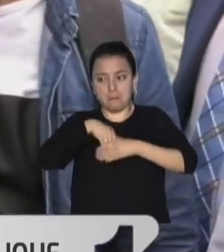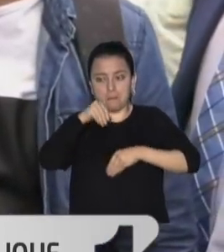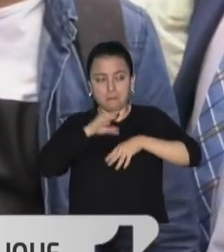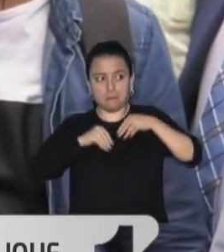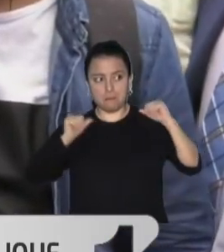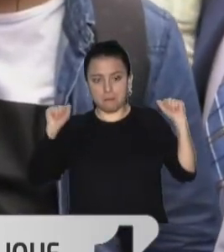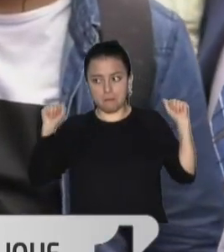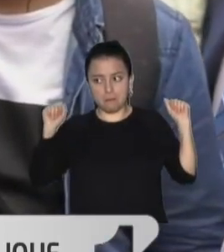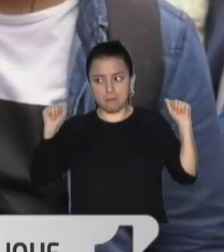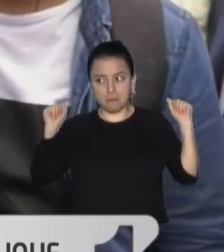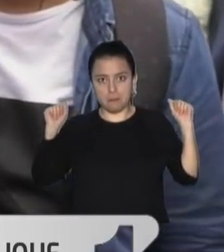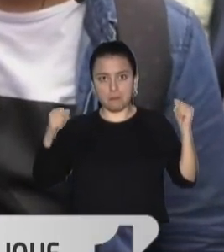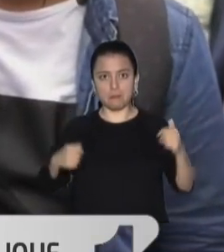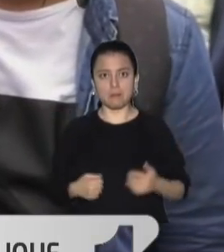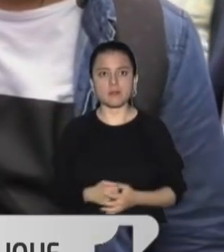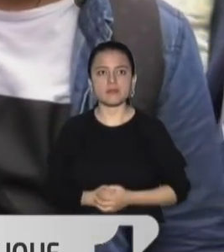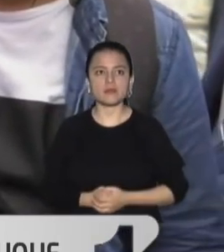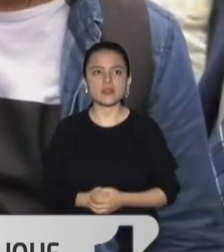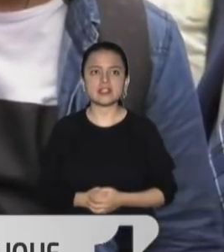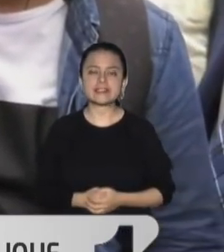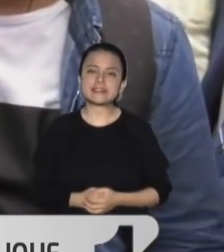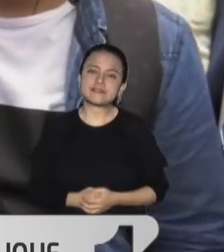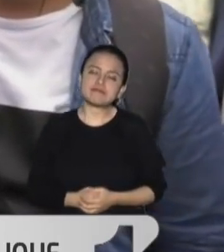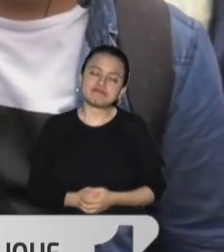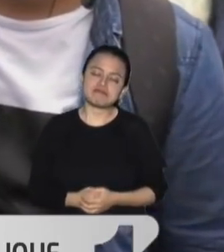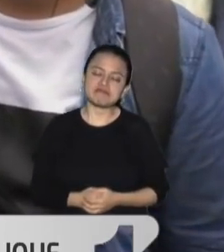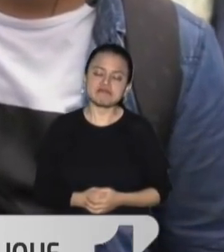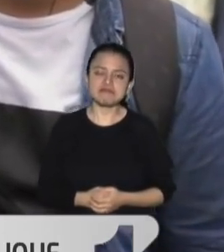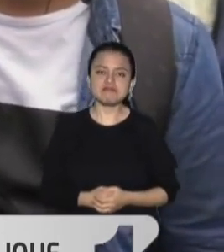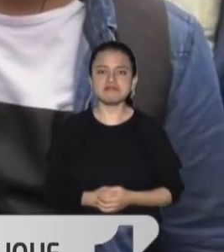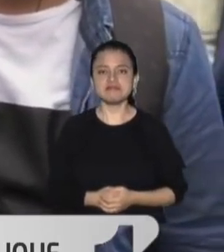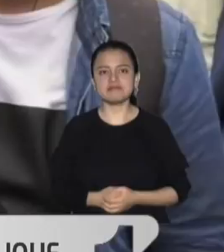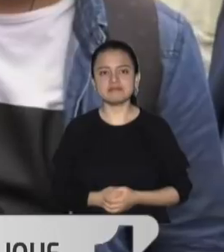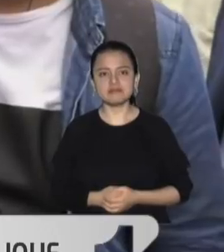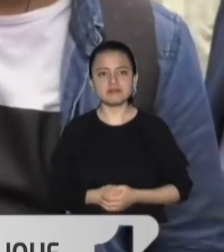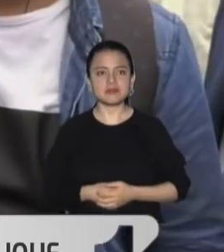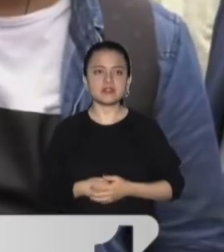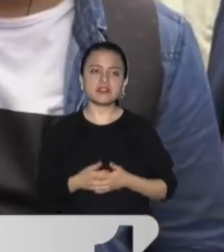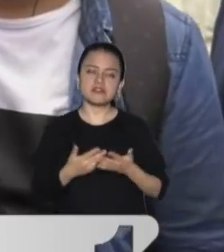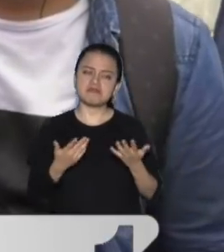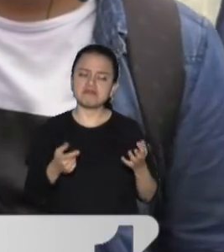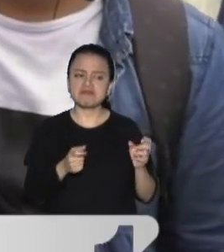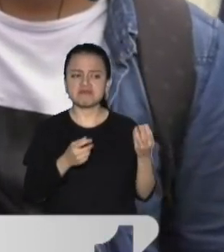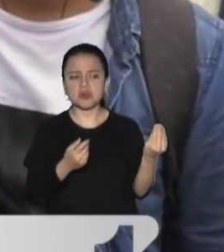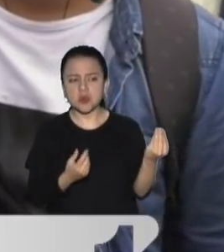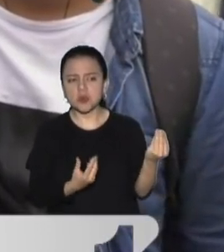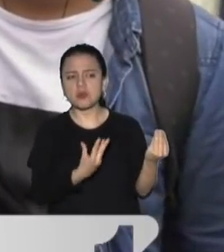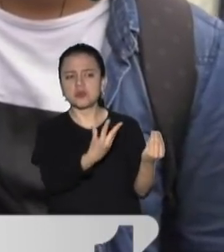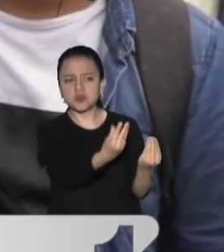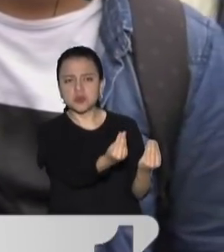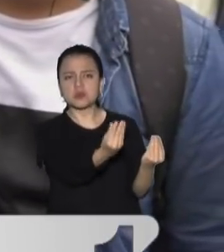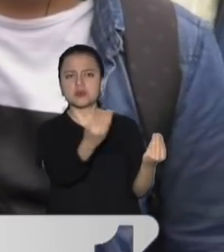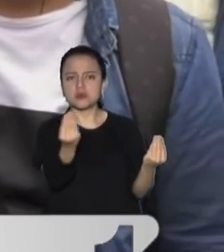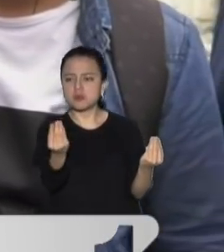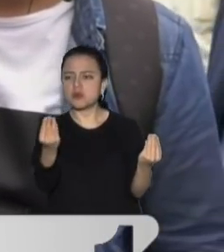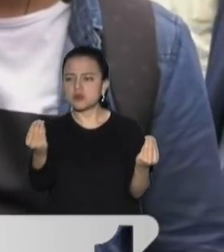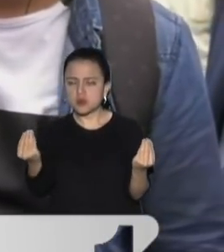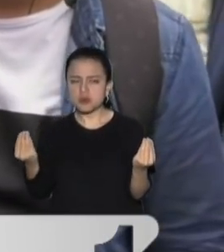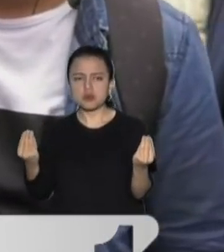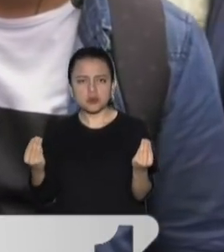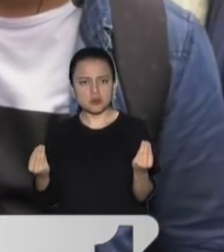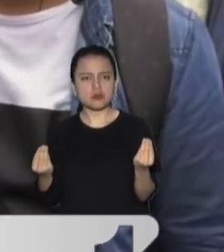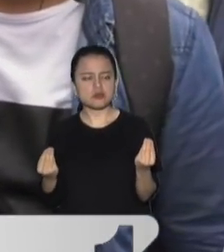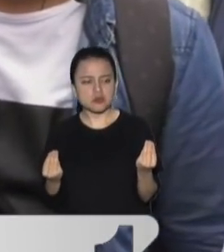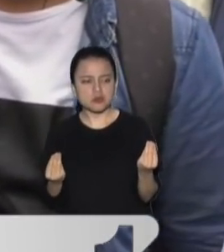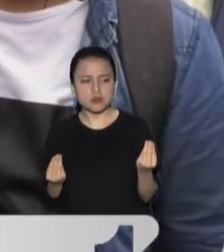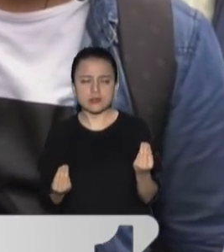vía? Muchos sectores sociales hoy vienen reclamando del gobierno nacional el cumplimiento